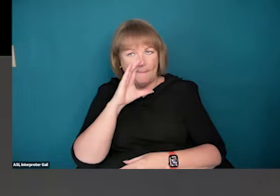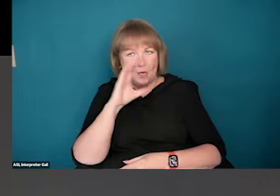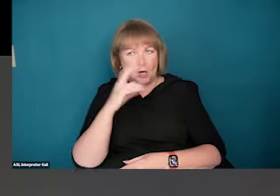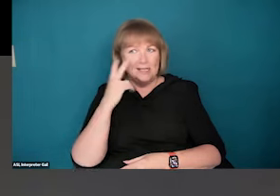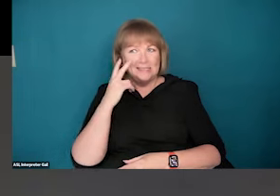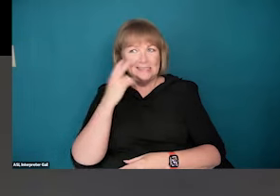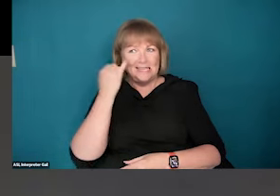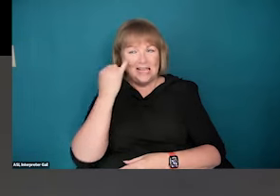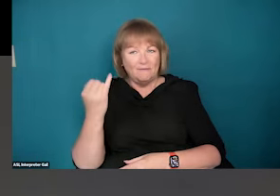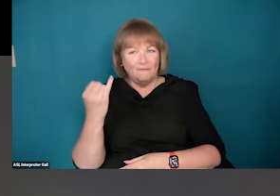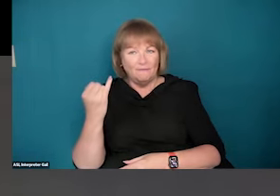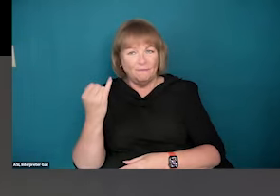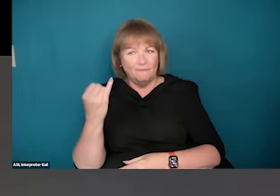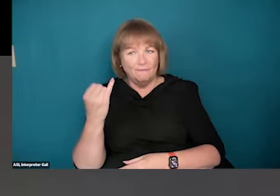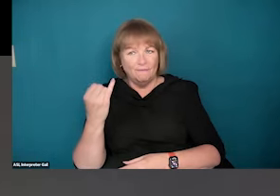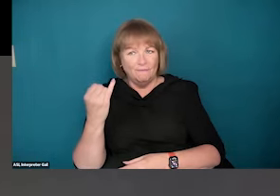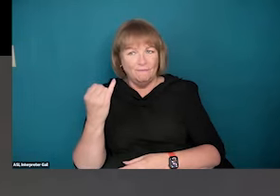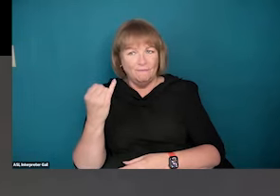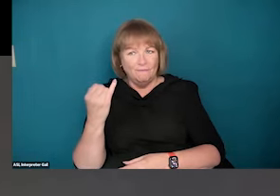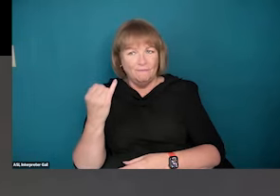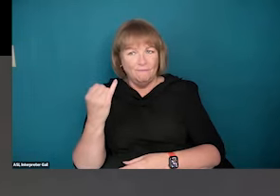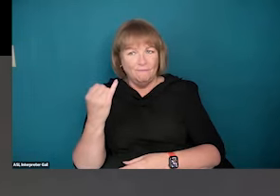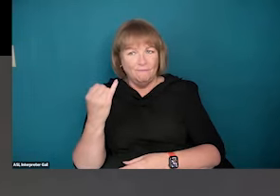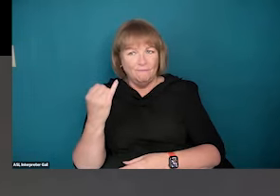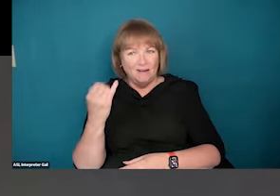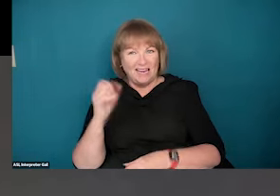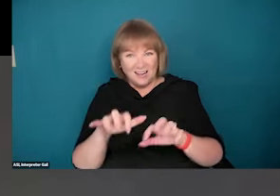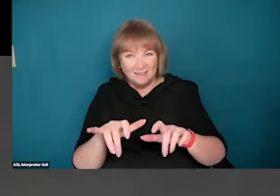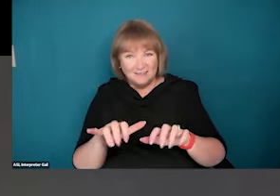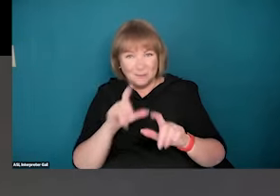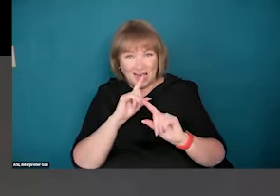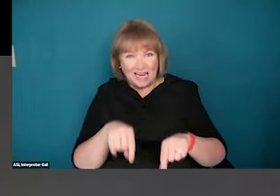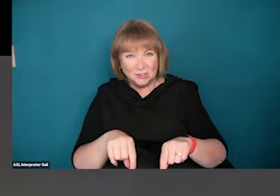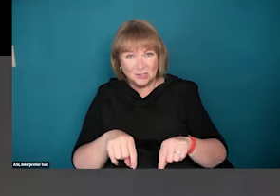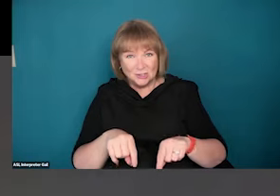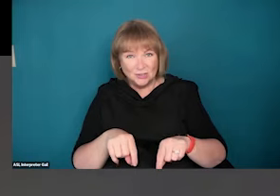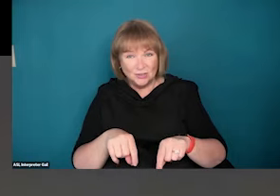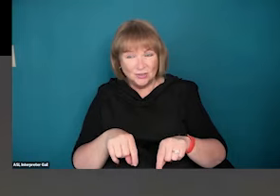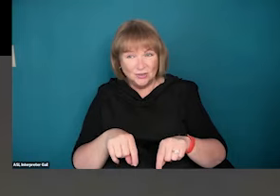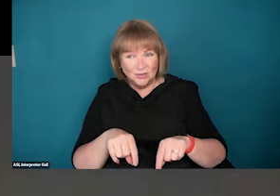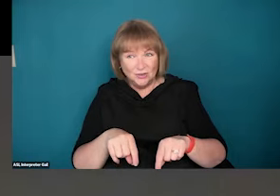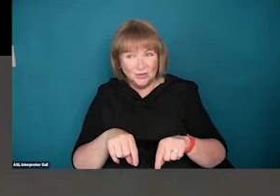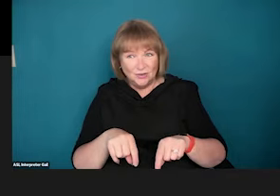preguntas y respuestas y haces clic en el cuadrito de contestar la pregunta, lo puedes hacer.